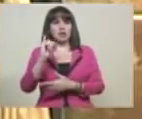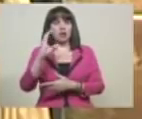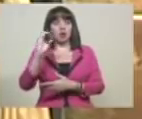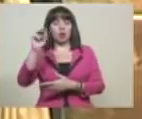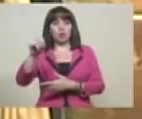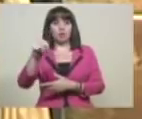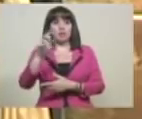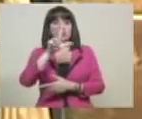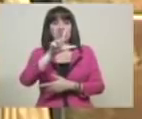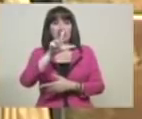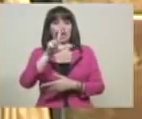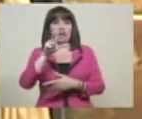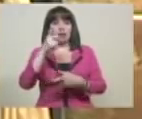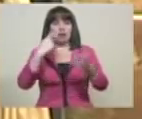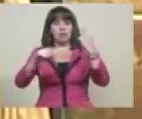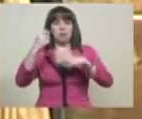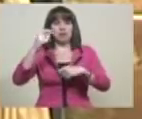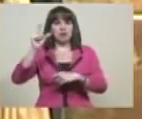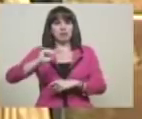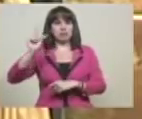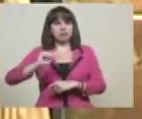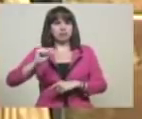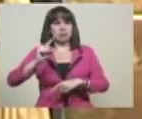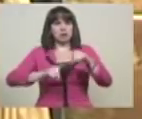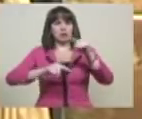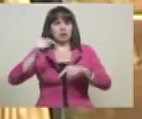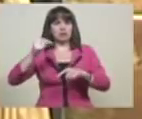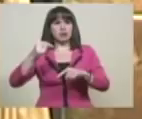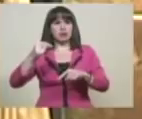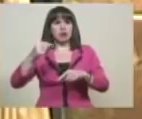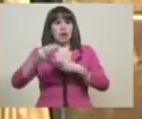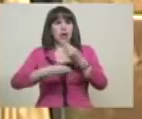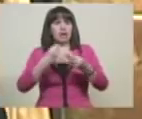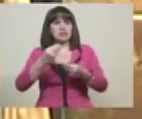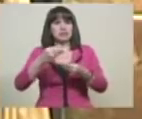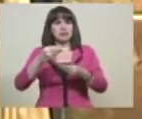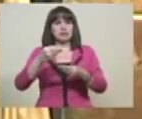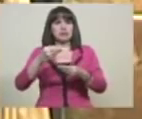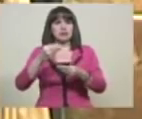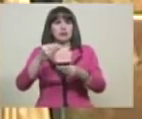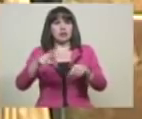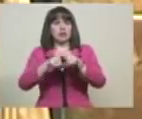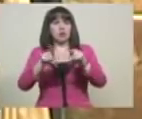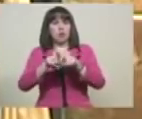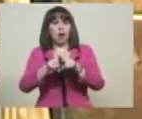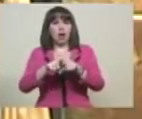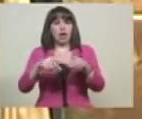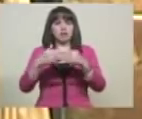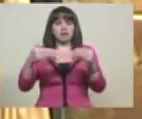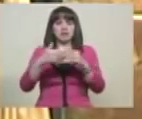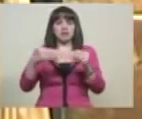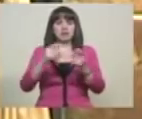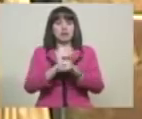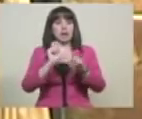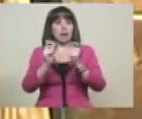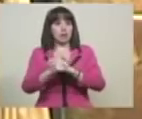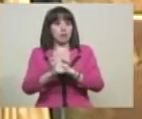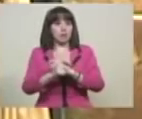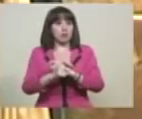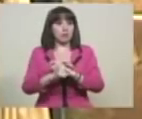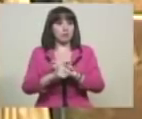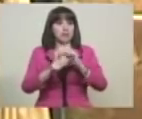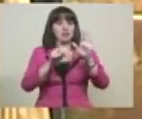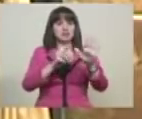semanales de oferta de divisas convertibles en general, con la meta